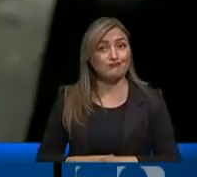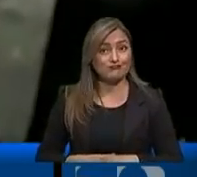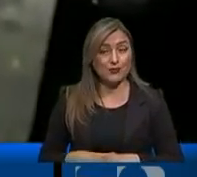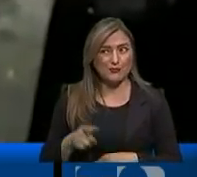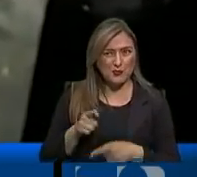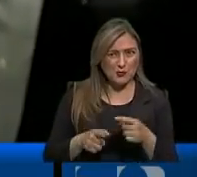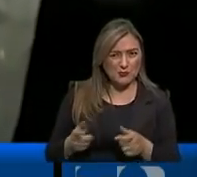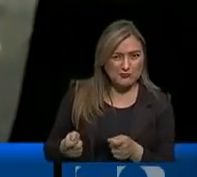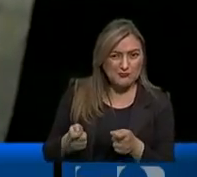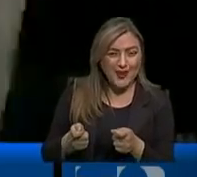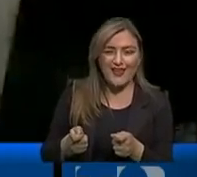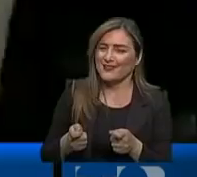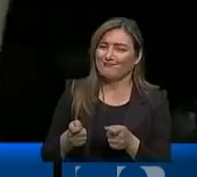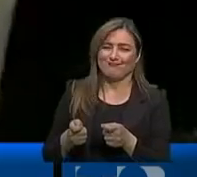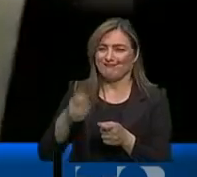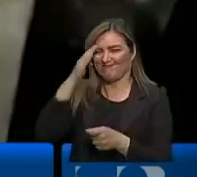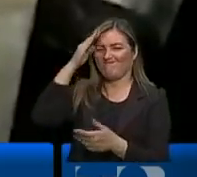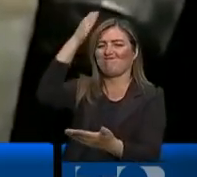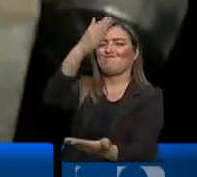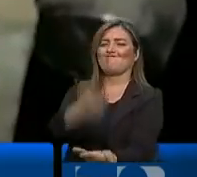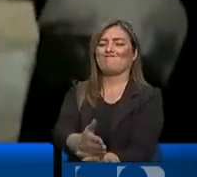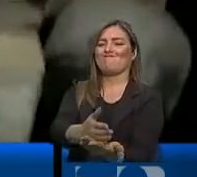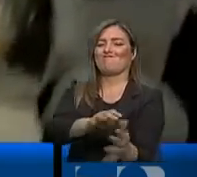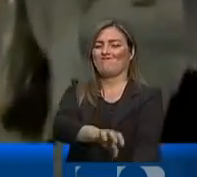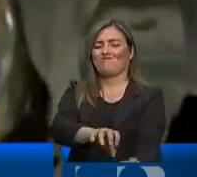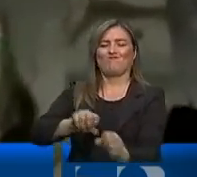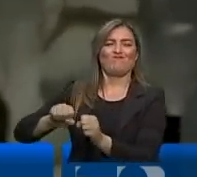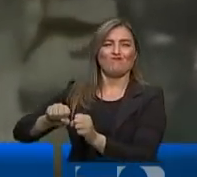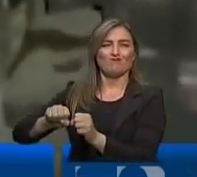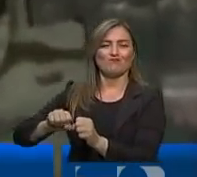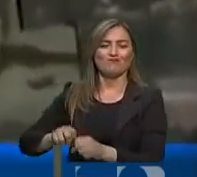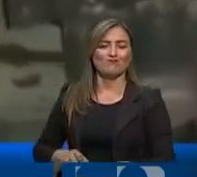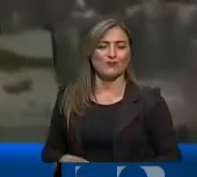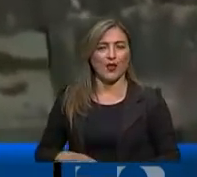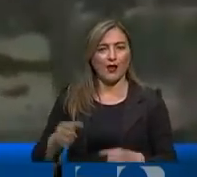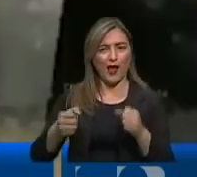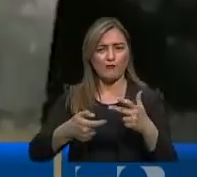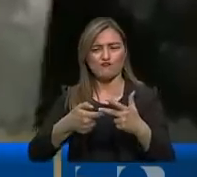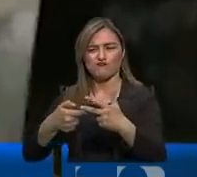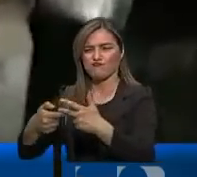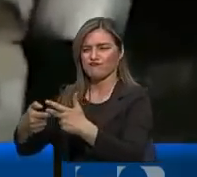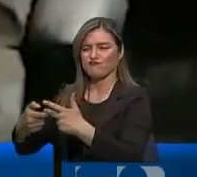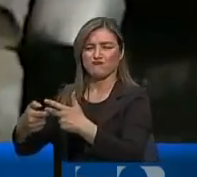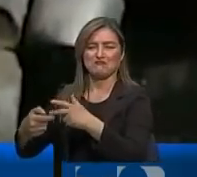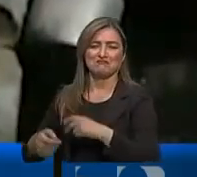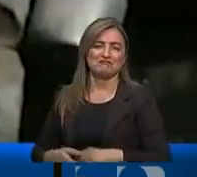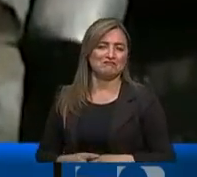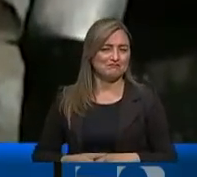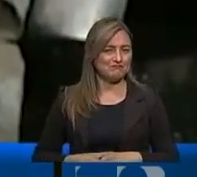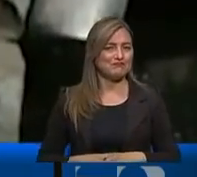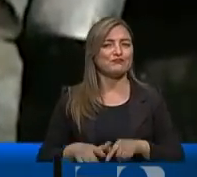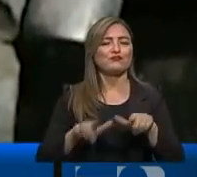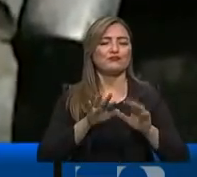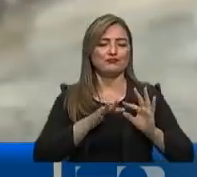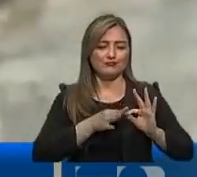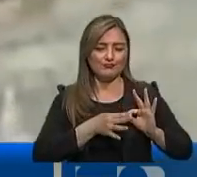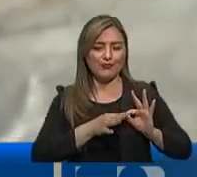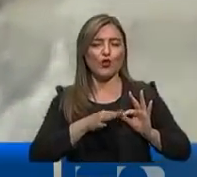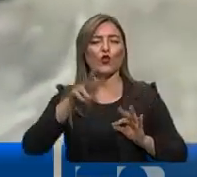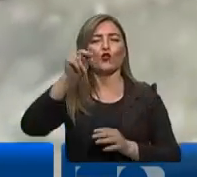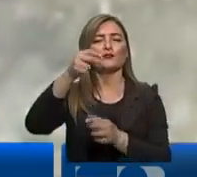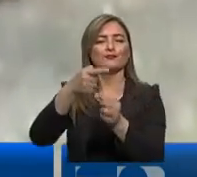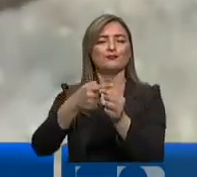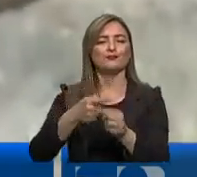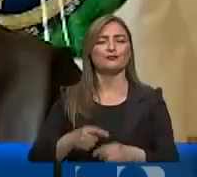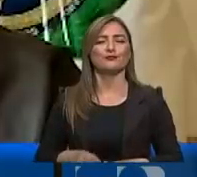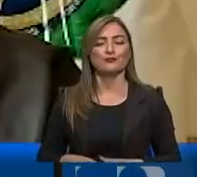no pudieron llegar a su destino final, ya que la Policía Nacional retuvo al vehículo donde se transportaban en el sector de Calderón, en el